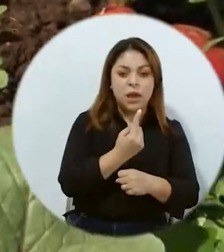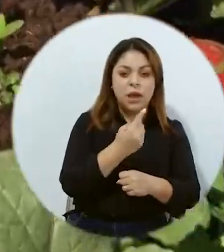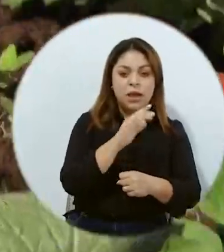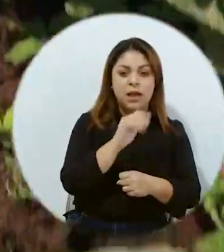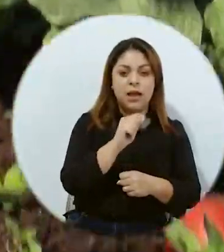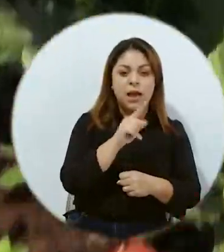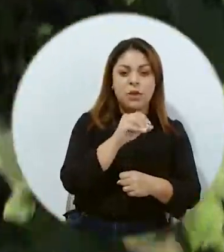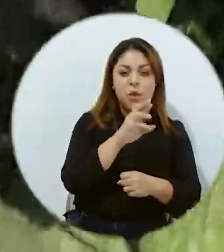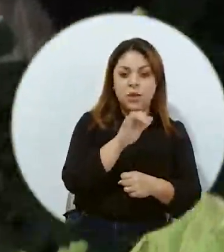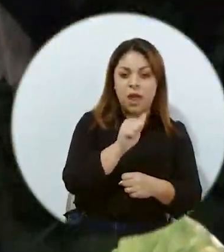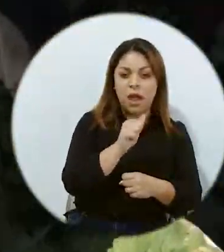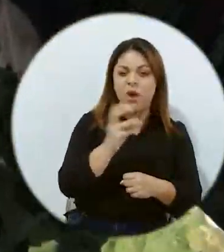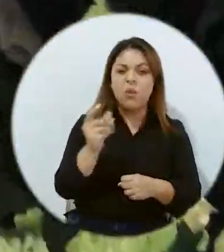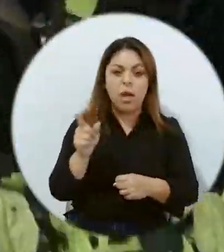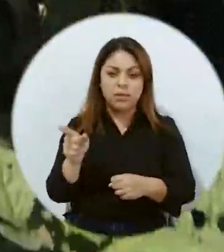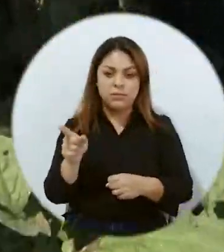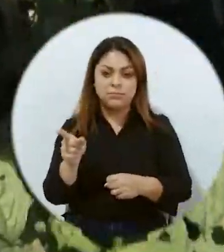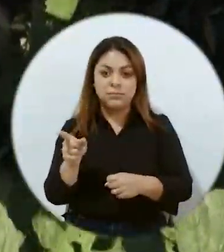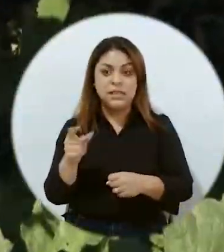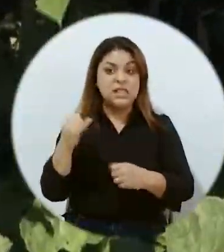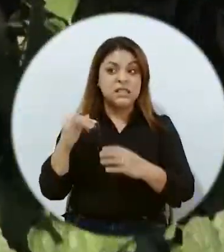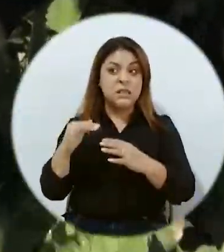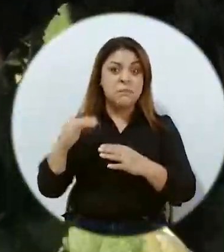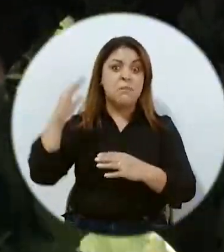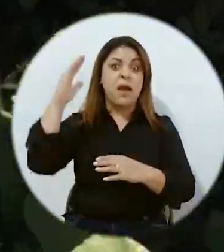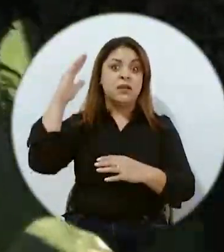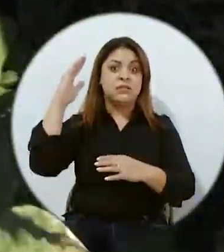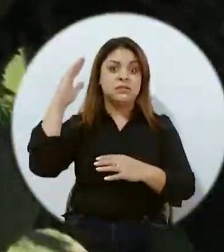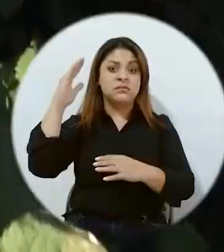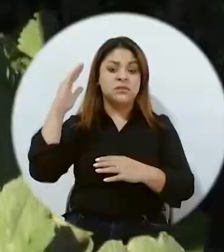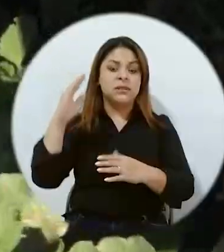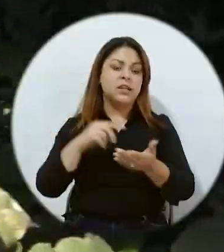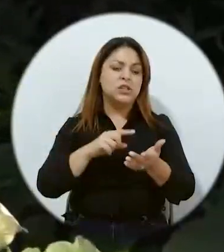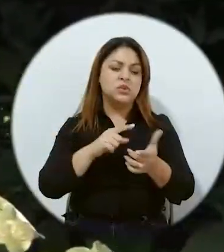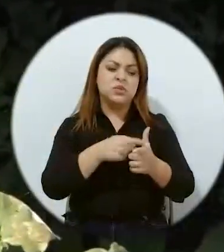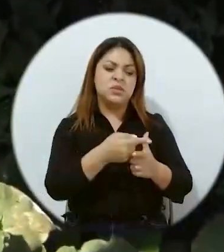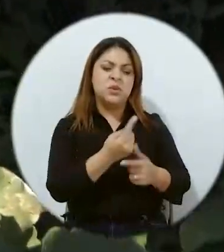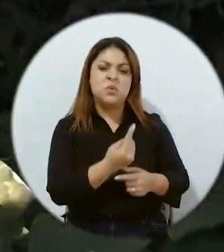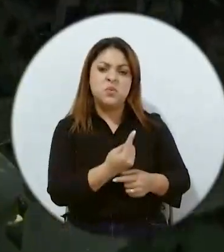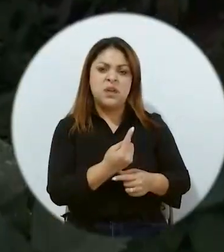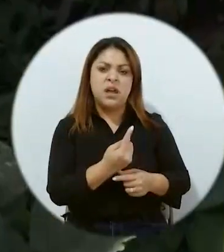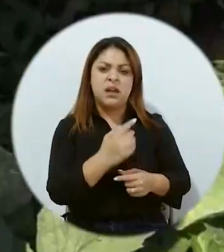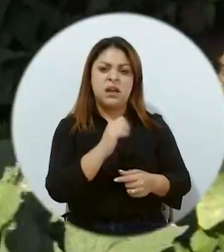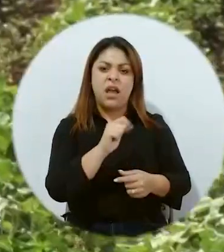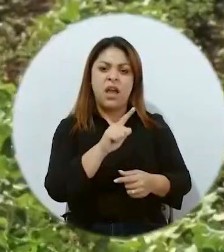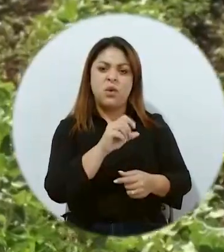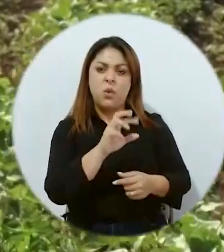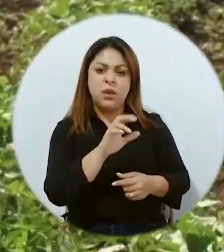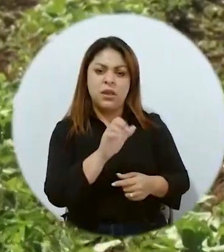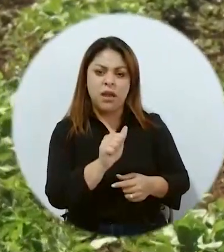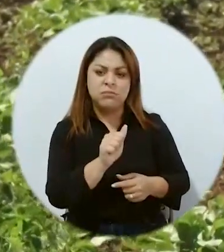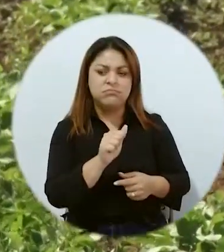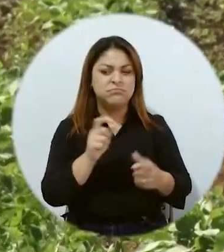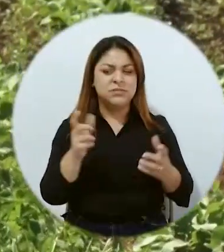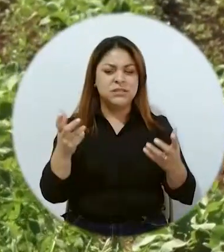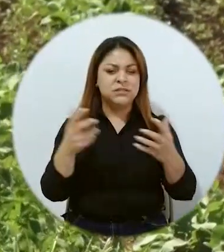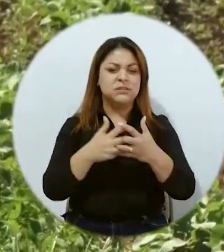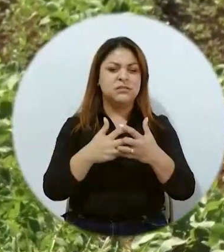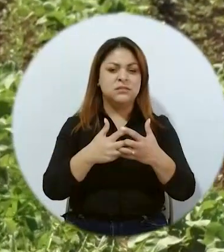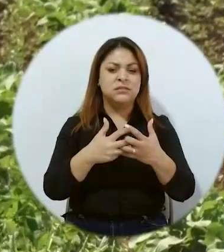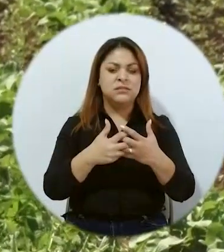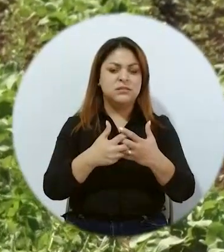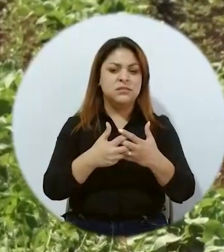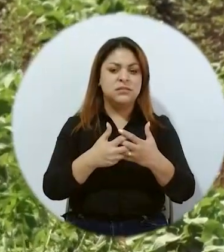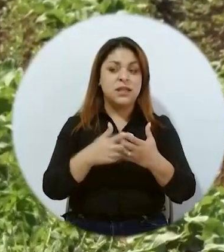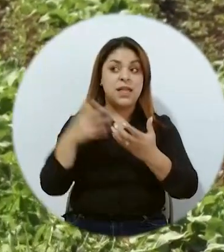para producir una caloría, ¿verdad? Si estamos excediéndonos, entonces muchas veces incluso no estamos completando